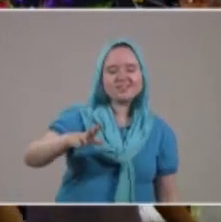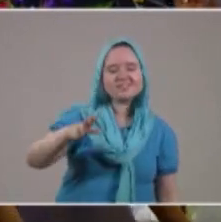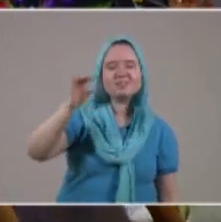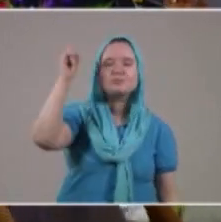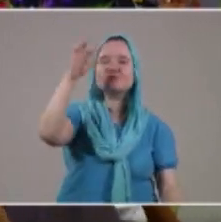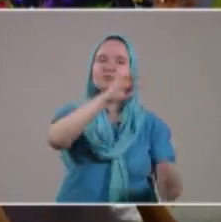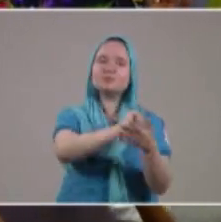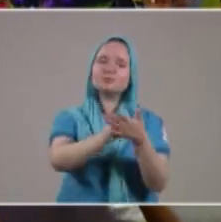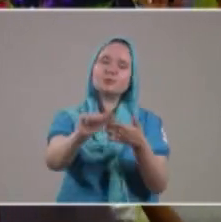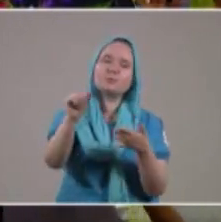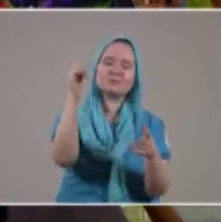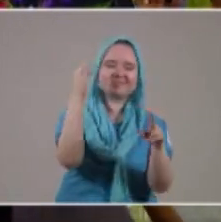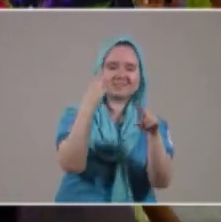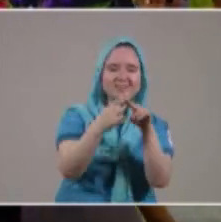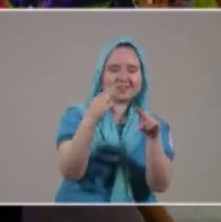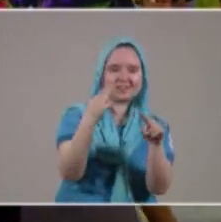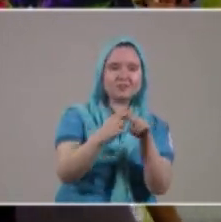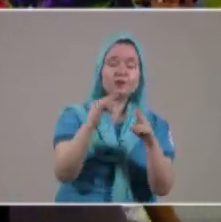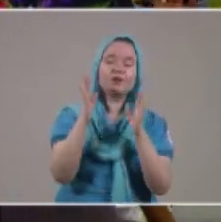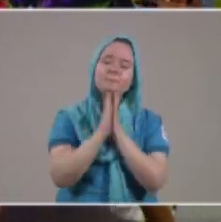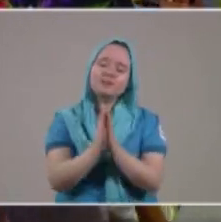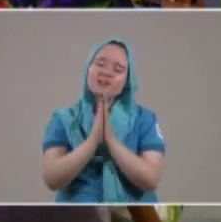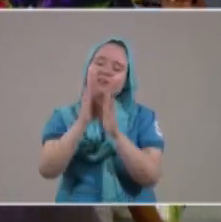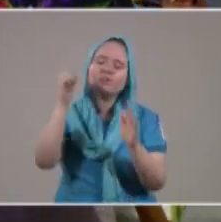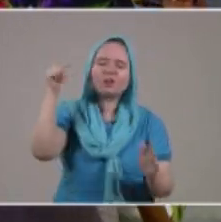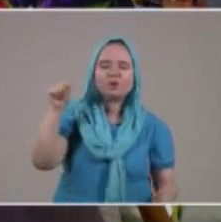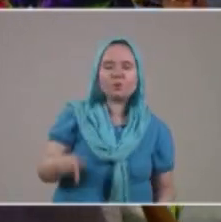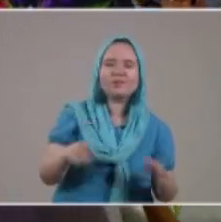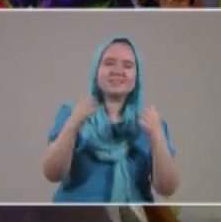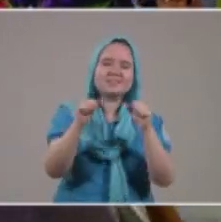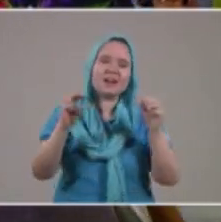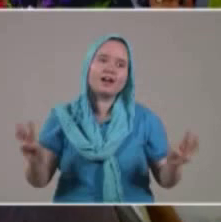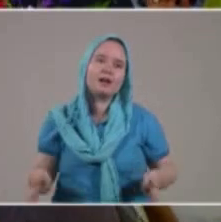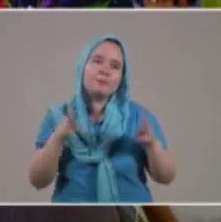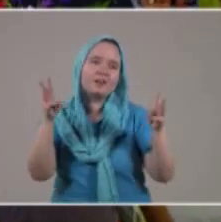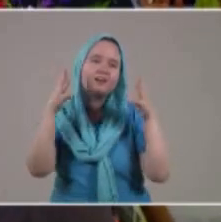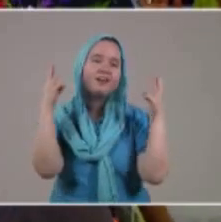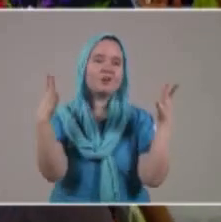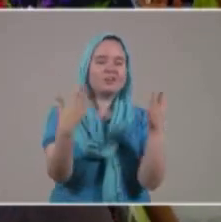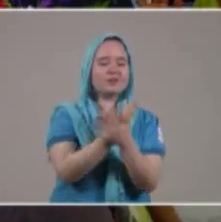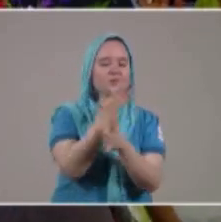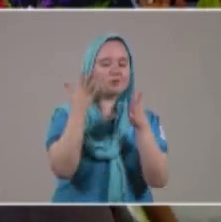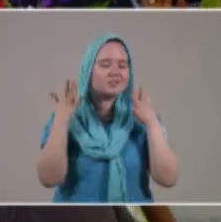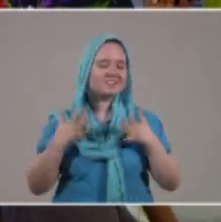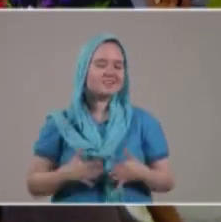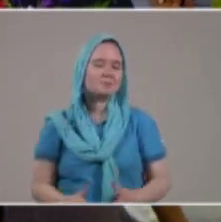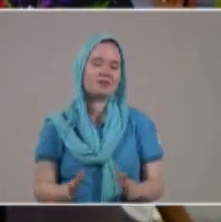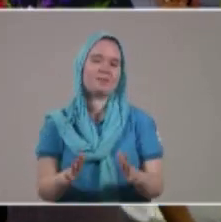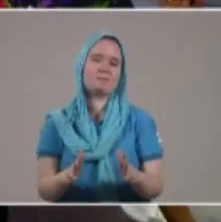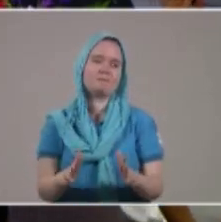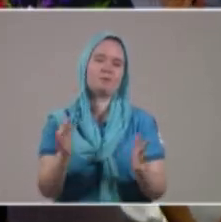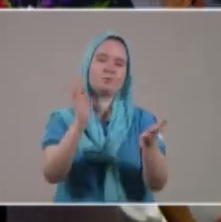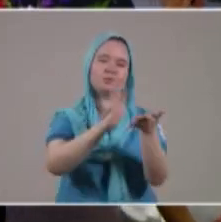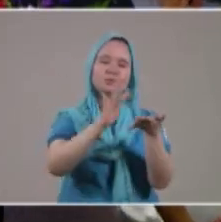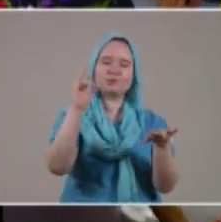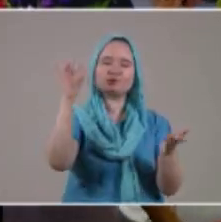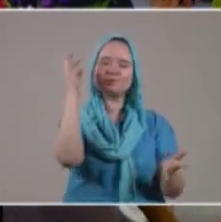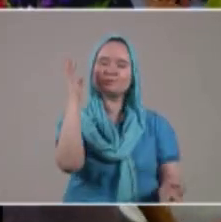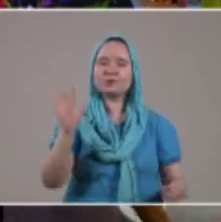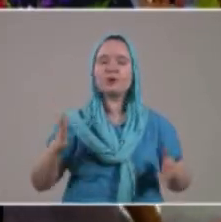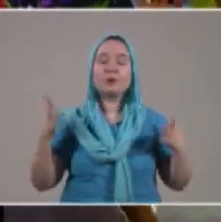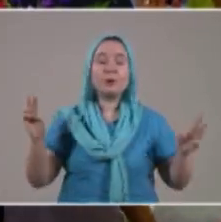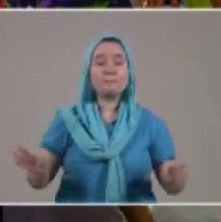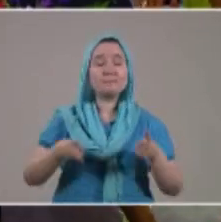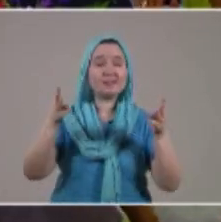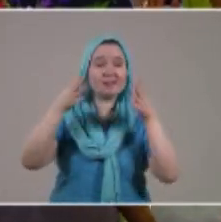en tu santo nombre, rogando que hoy se opere en ellos ese milagro glorioso del